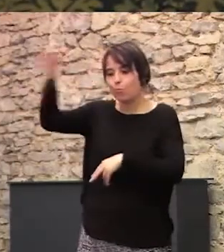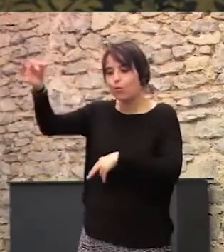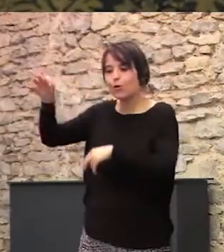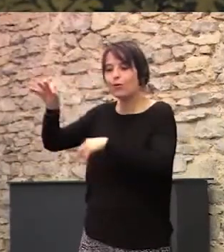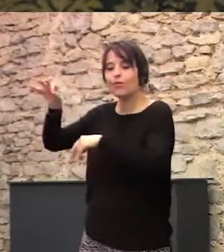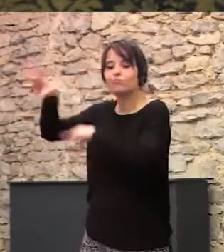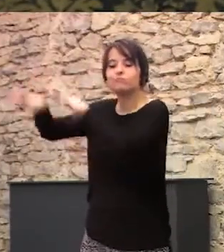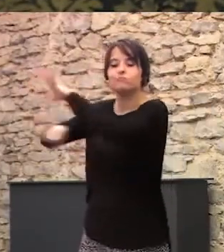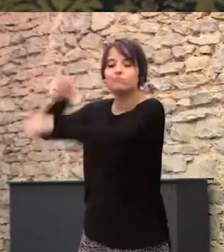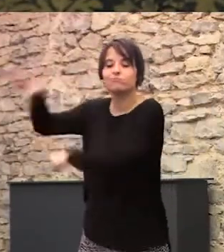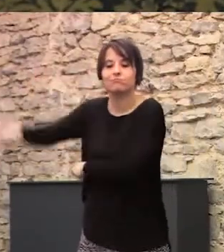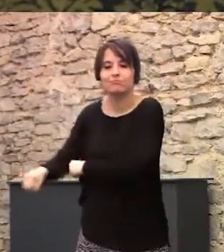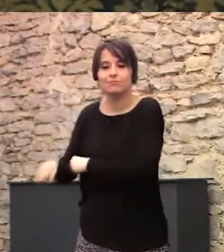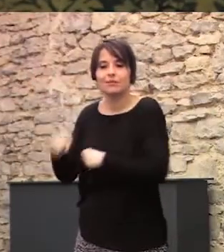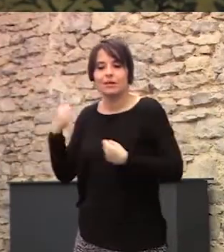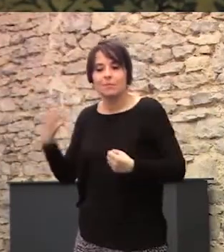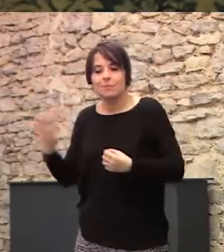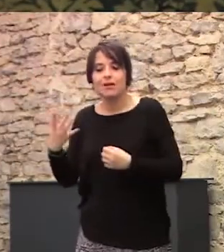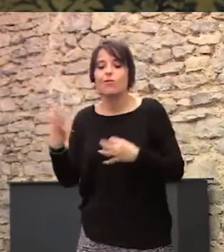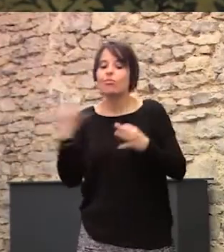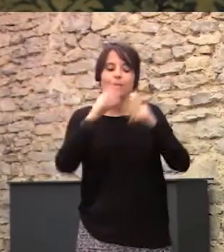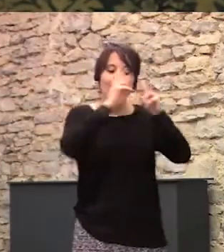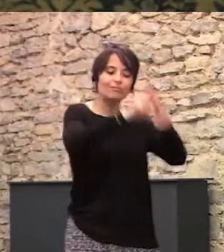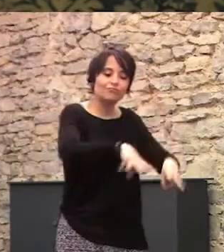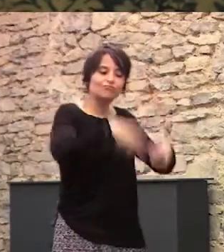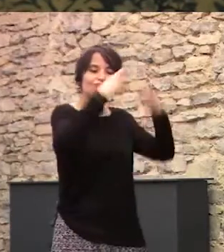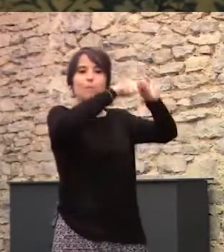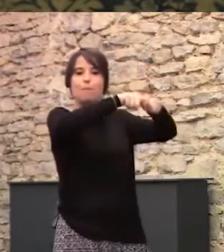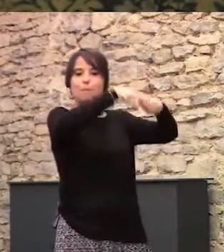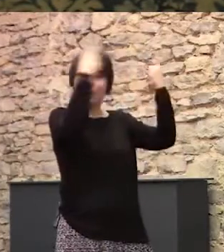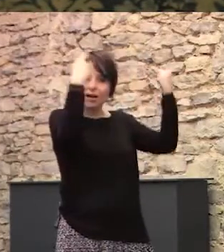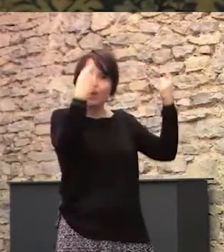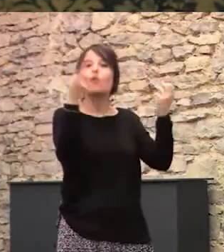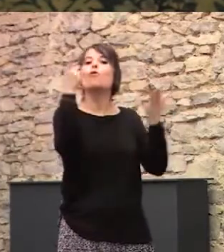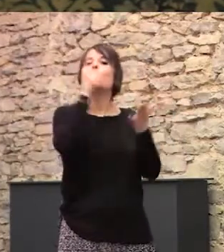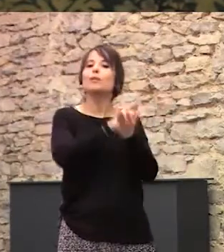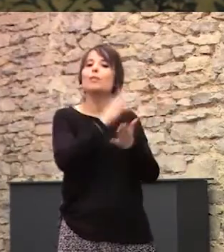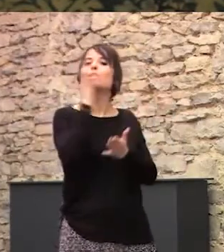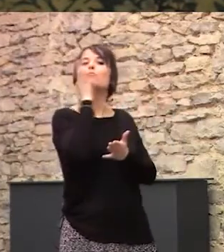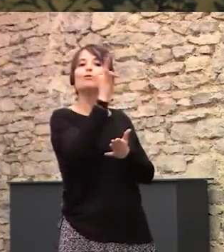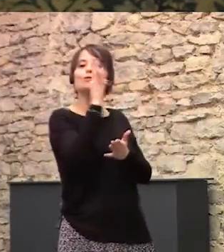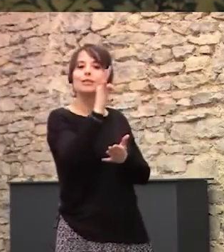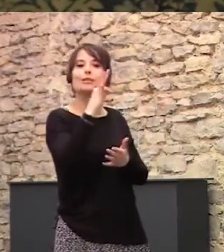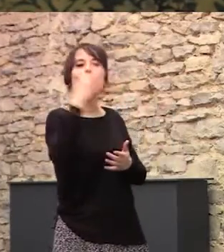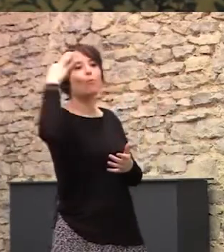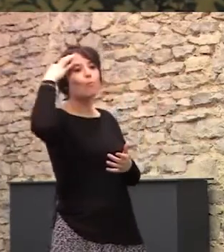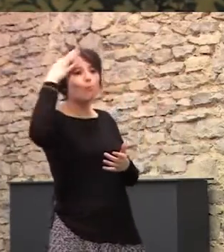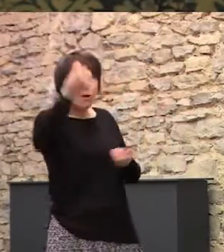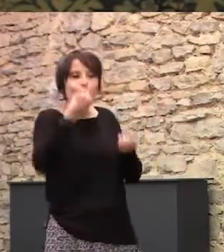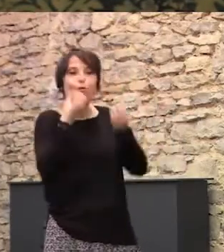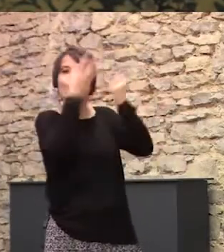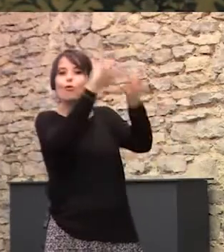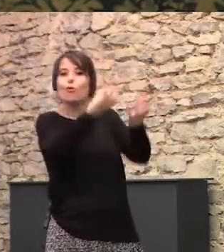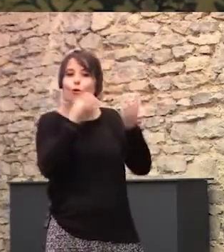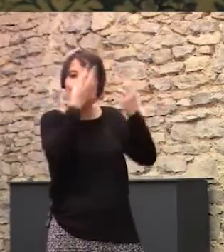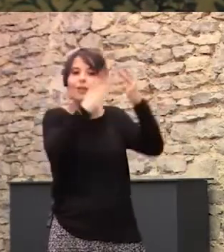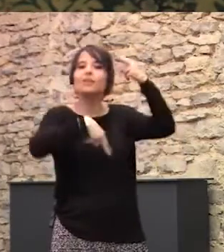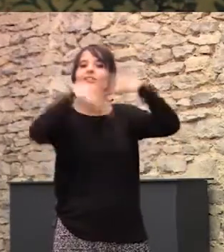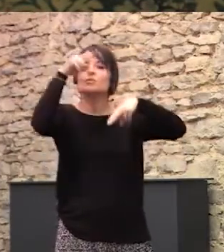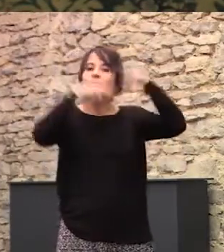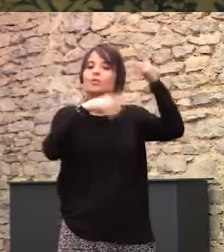pero cuestionarlo y construir nuevas narrativas positivas sobre los pueblos colonizados y construir